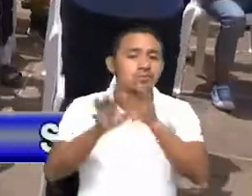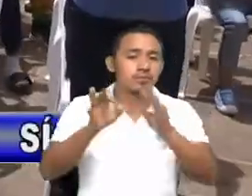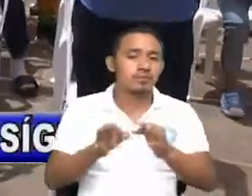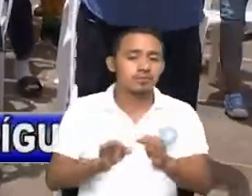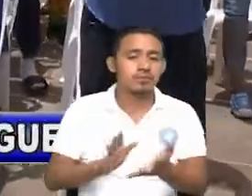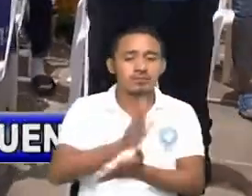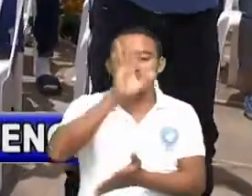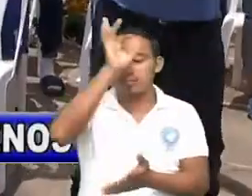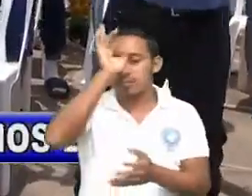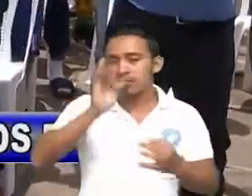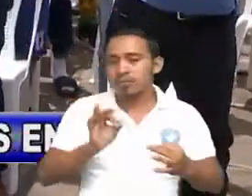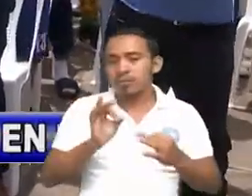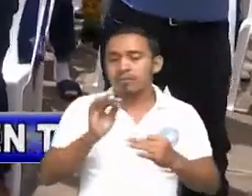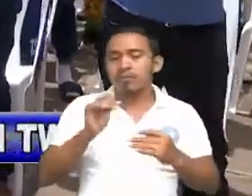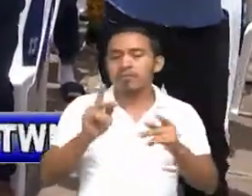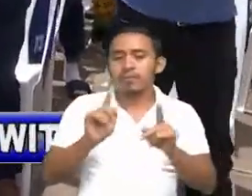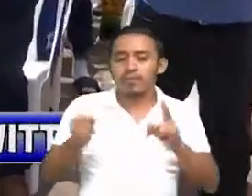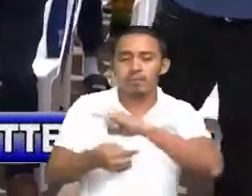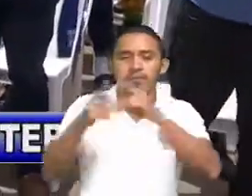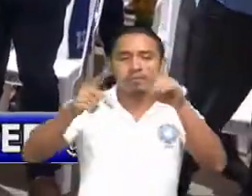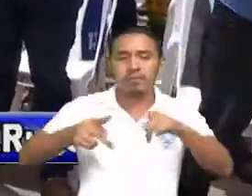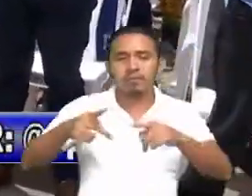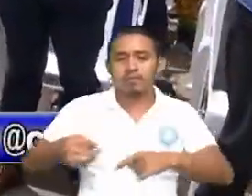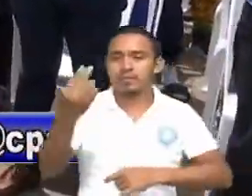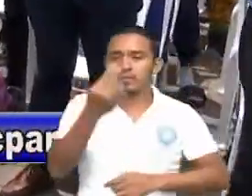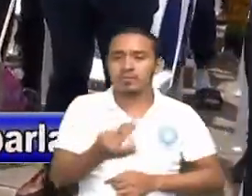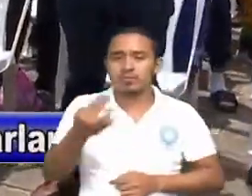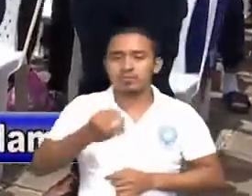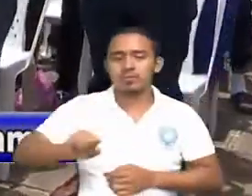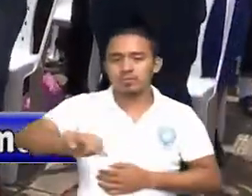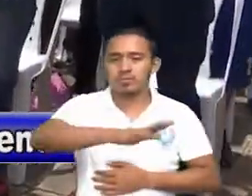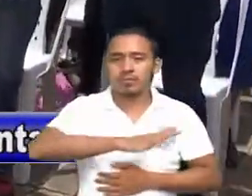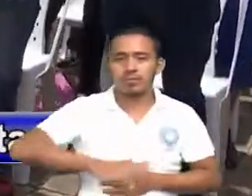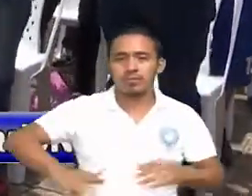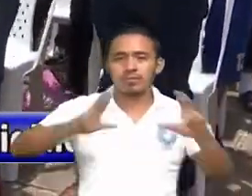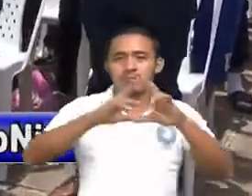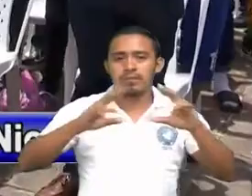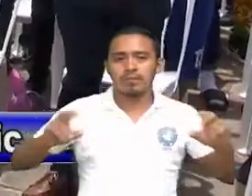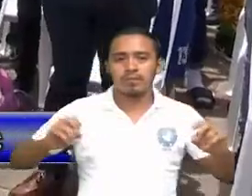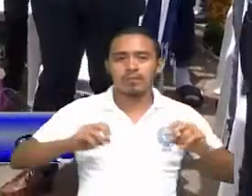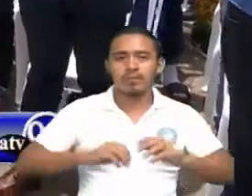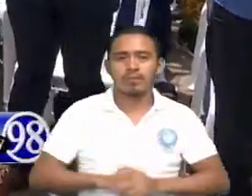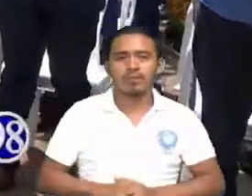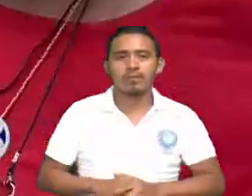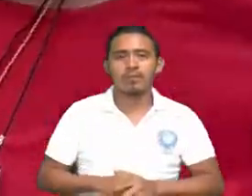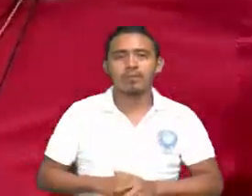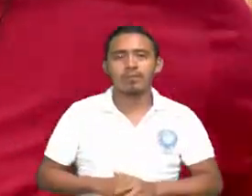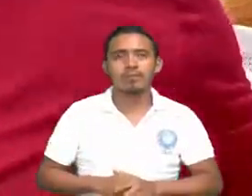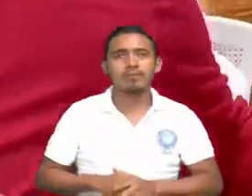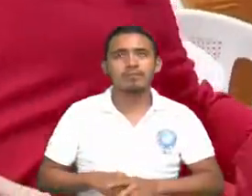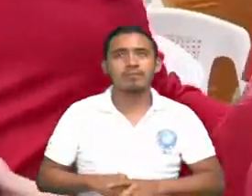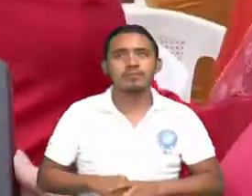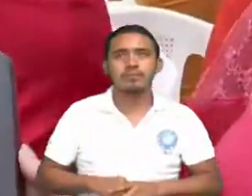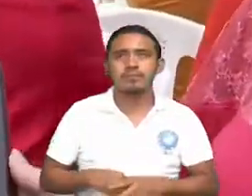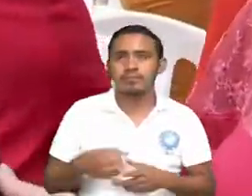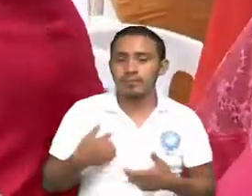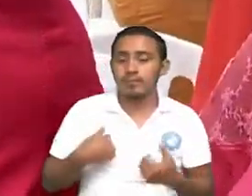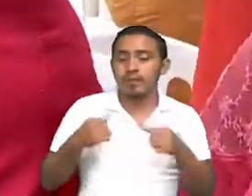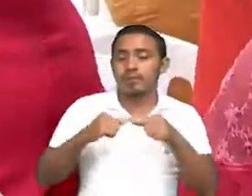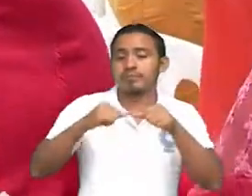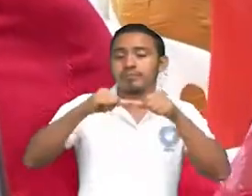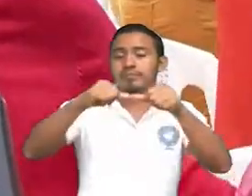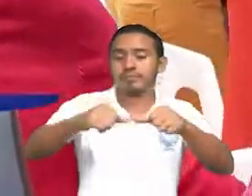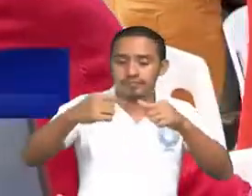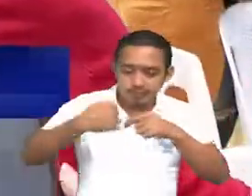aprovechada para convertirse en personas útiles para la sociedad nicaragüense. Yo seguiré adelante